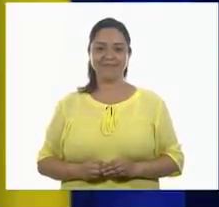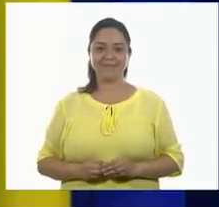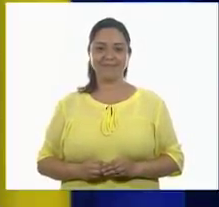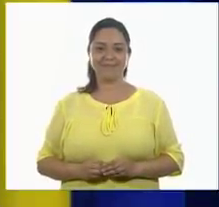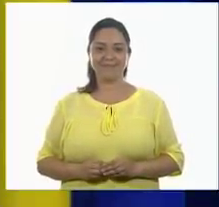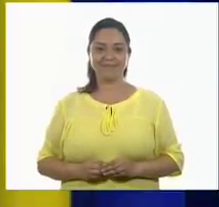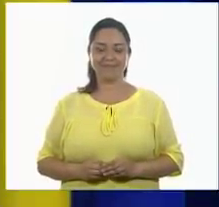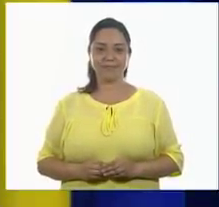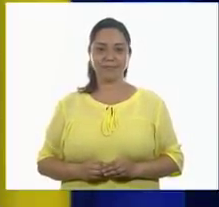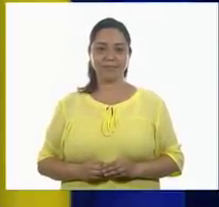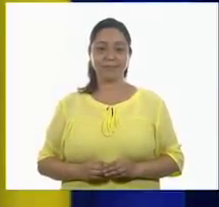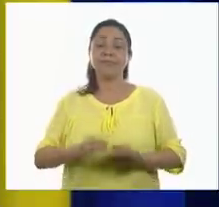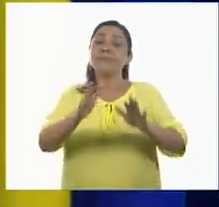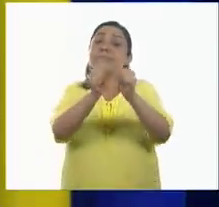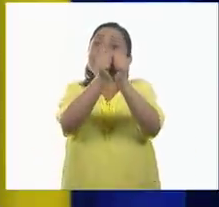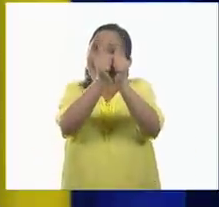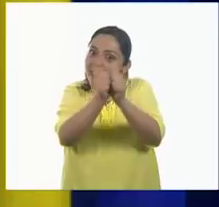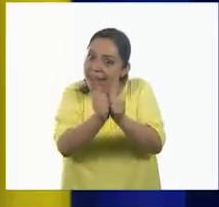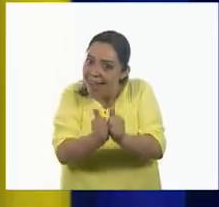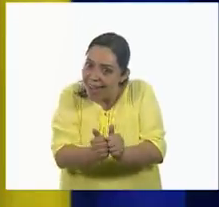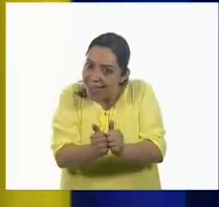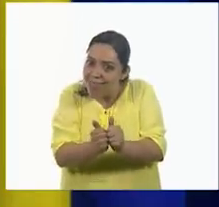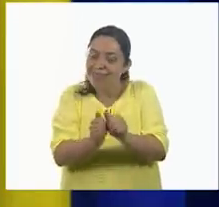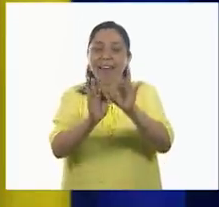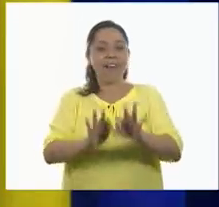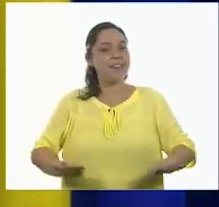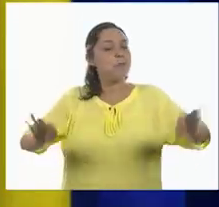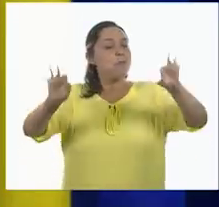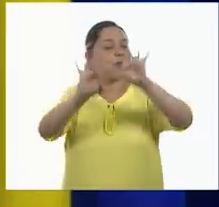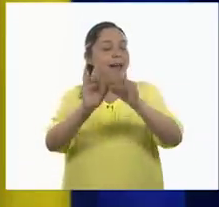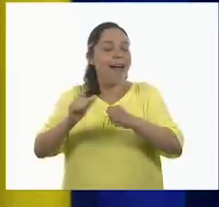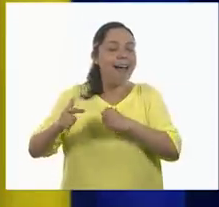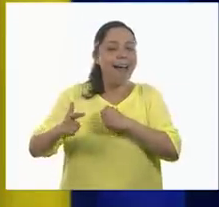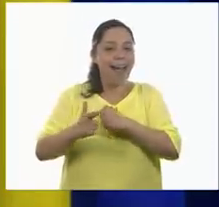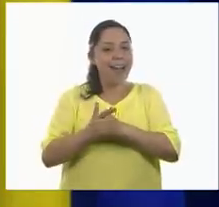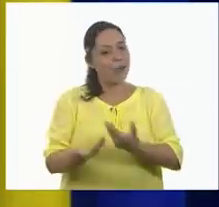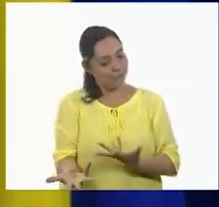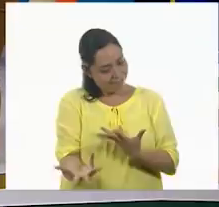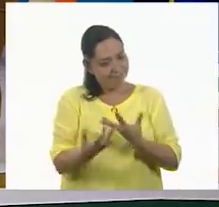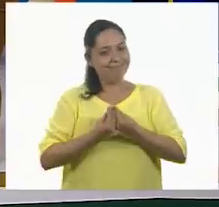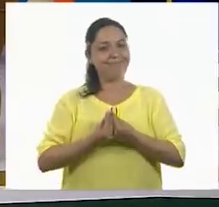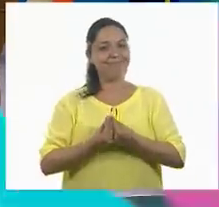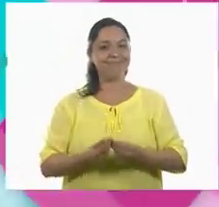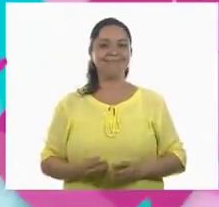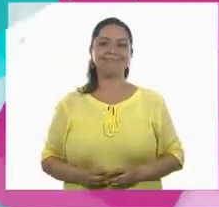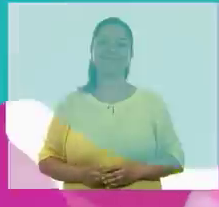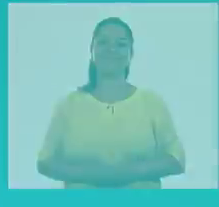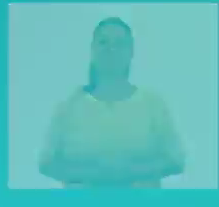aprendeencasa.cep.gov.mx. No se muevan de su lugar, tenemos algo muy importante para ustedes. Acompáñennos.